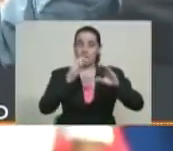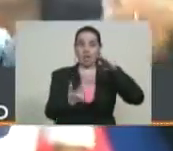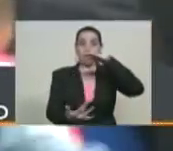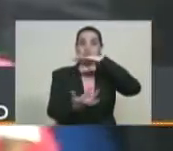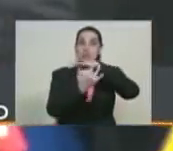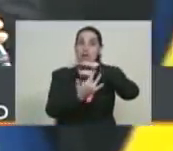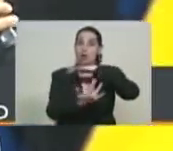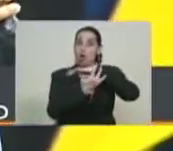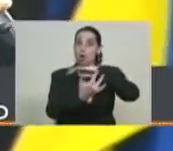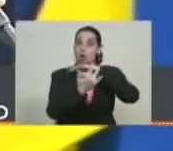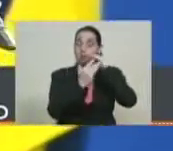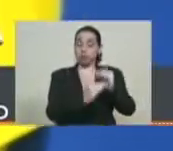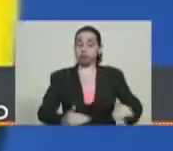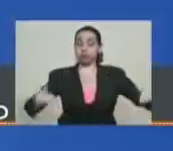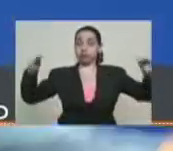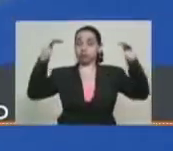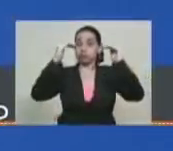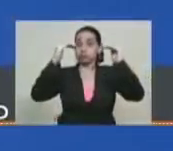tecnológico,